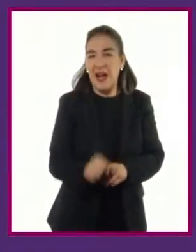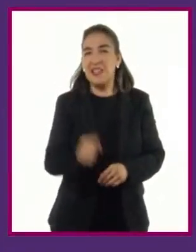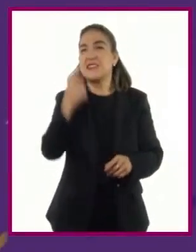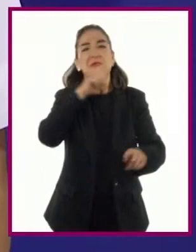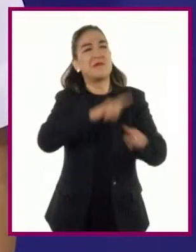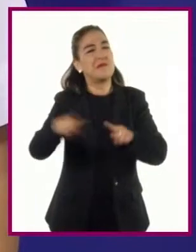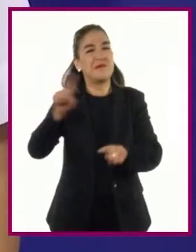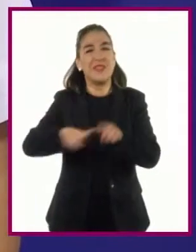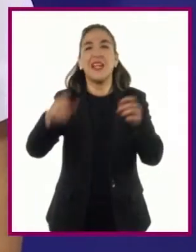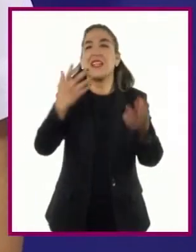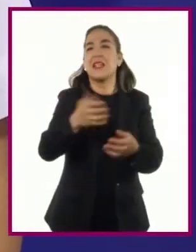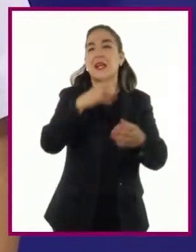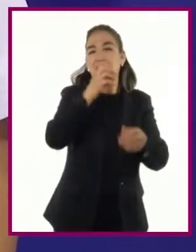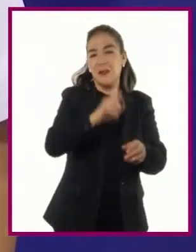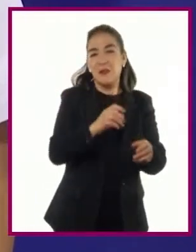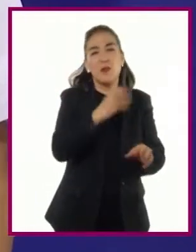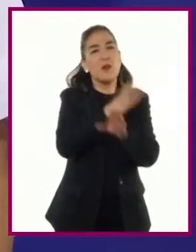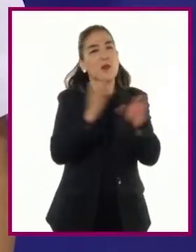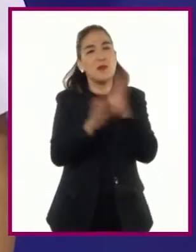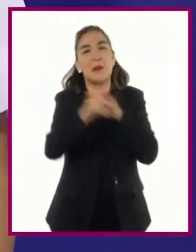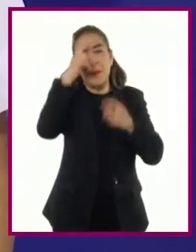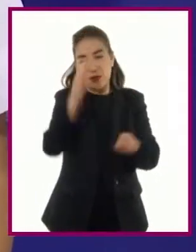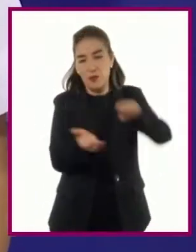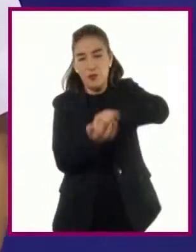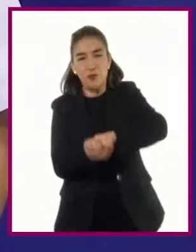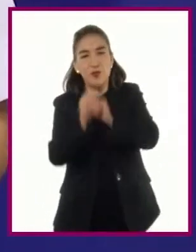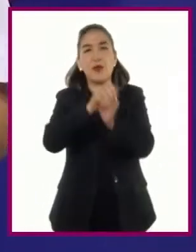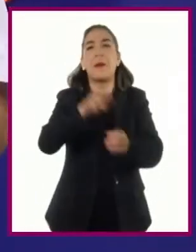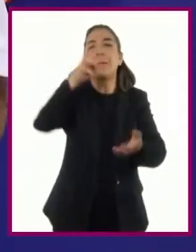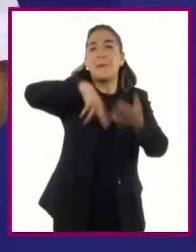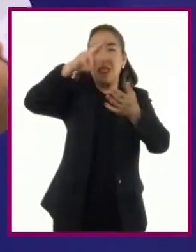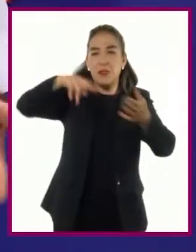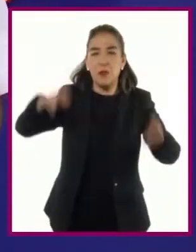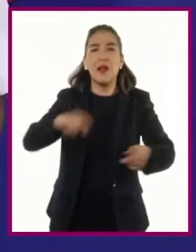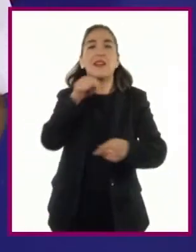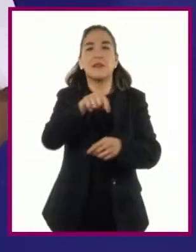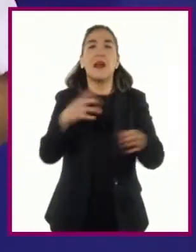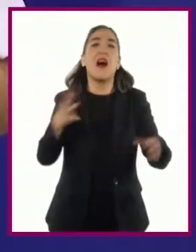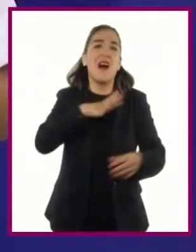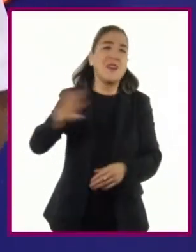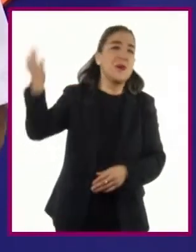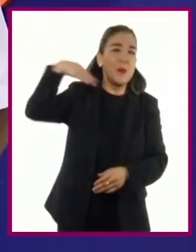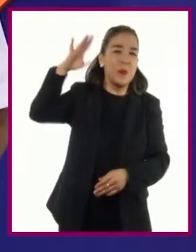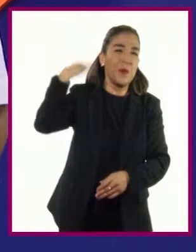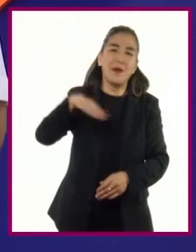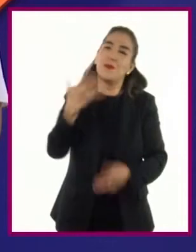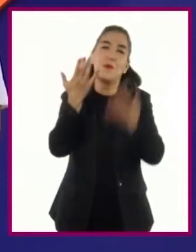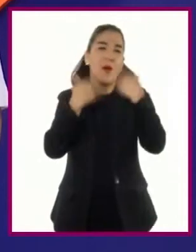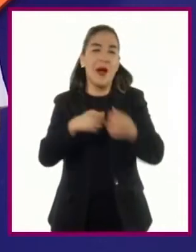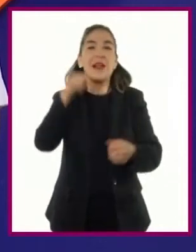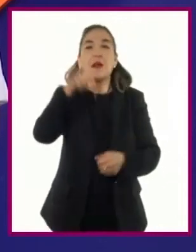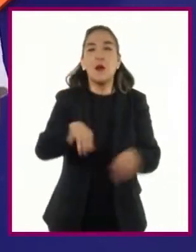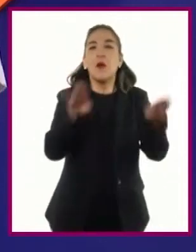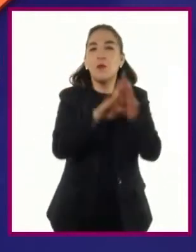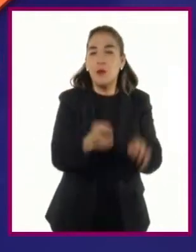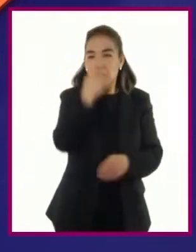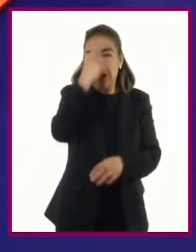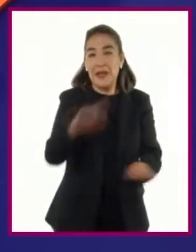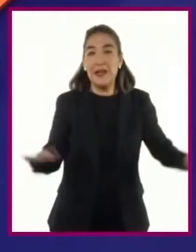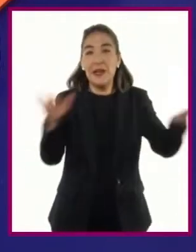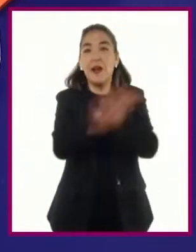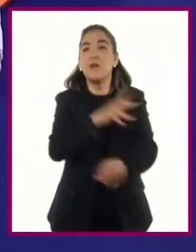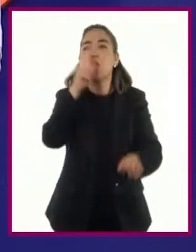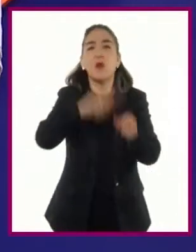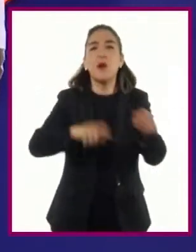productos. Estos también se crearon con base en las necesidades que del arte existían. ya que para recrear colores lo